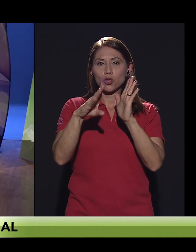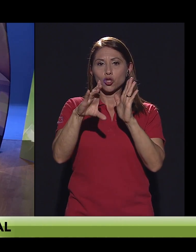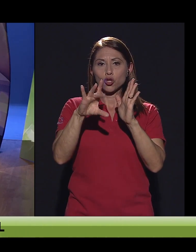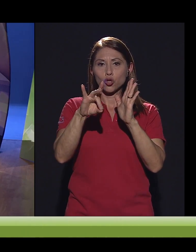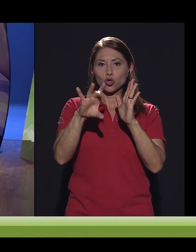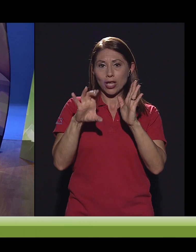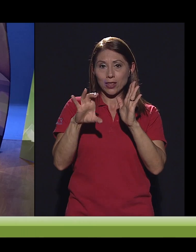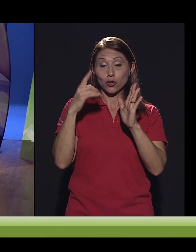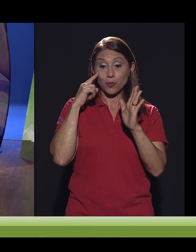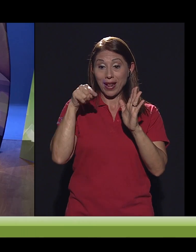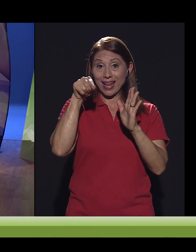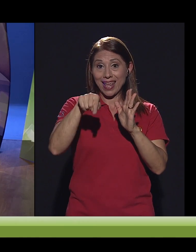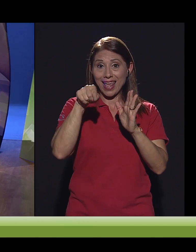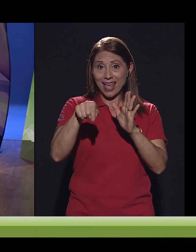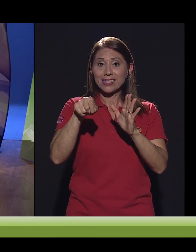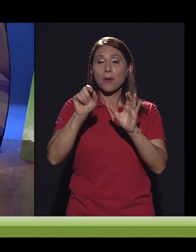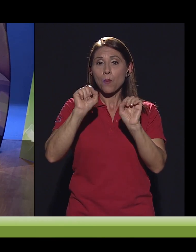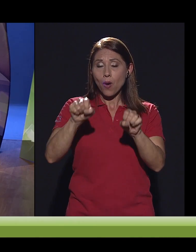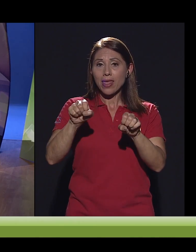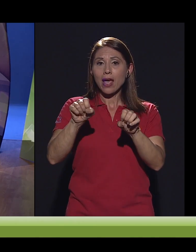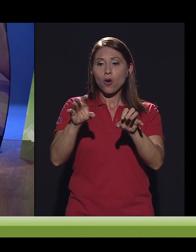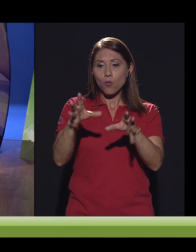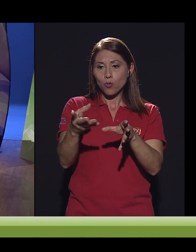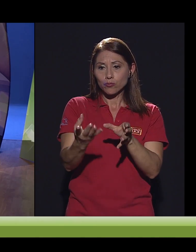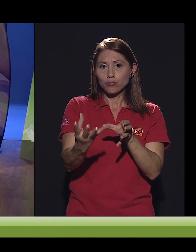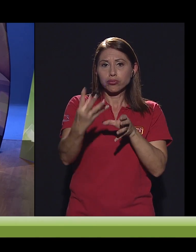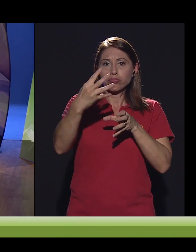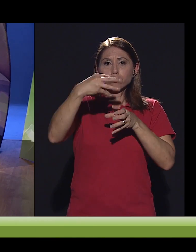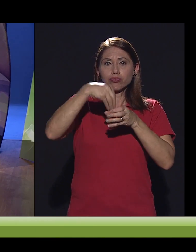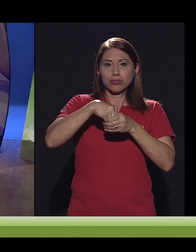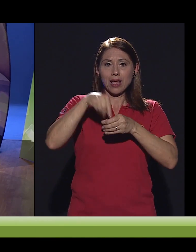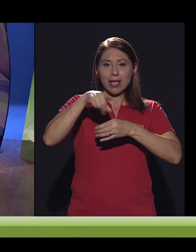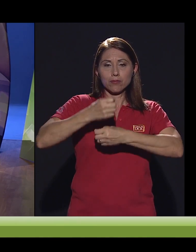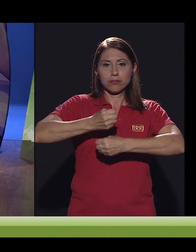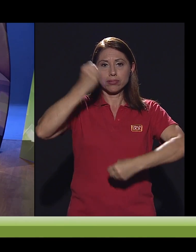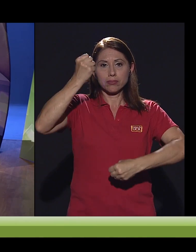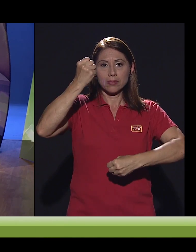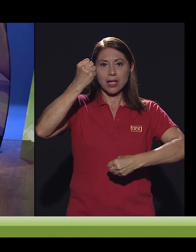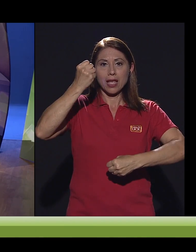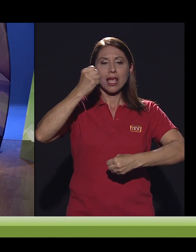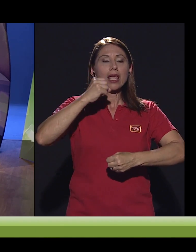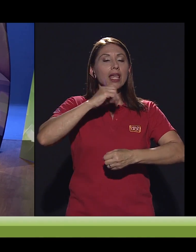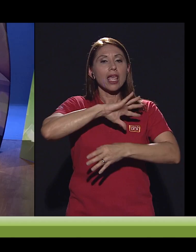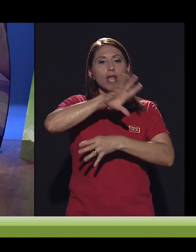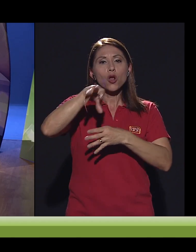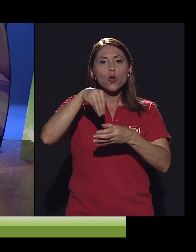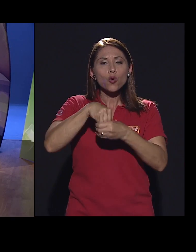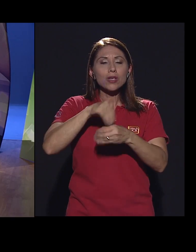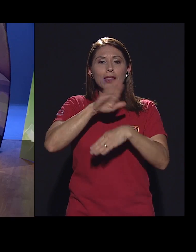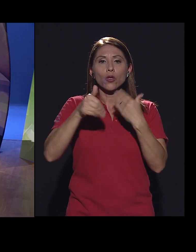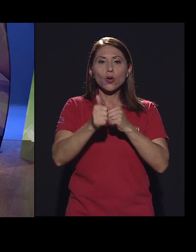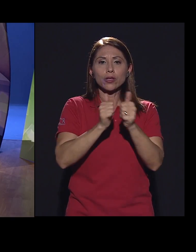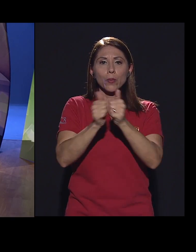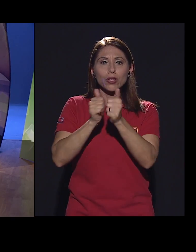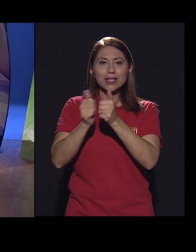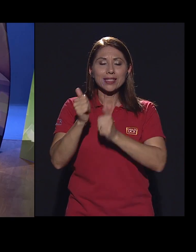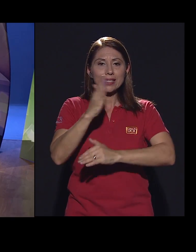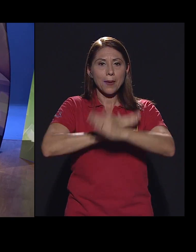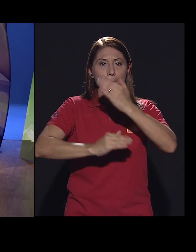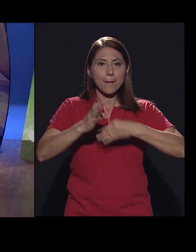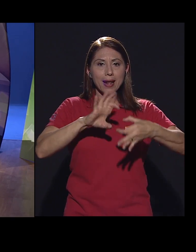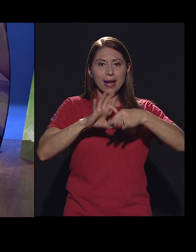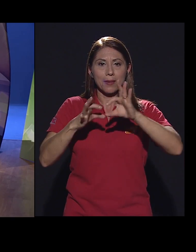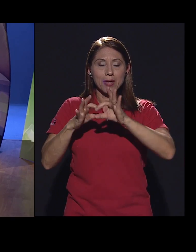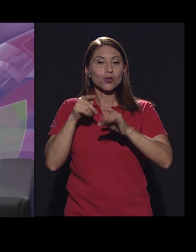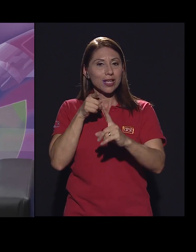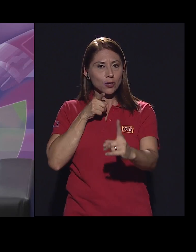el ente que posteriormente acoja a esta Confederación Paralímpica y que incluya a todos los deportistas paralímpicos. Yo creo que ese es el objetivo